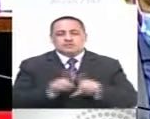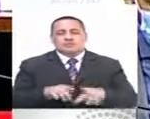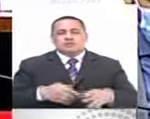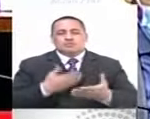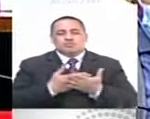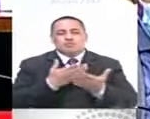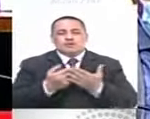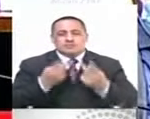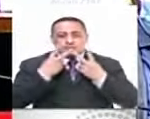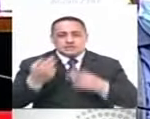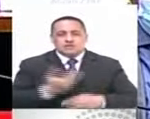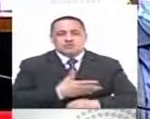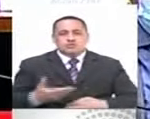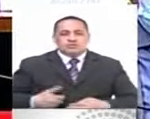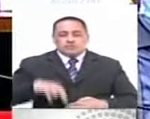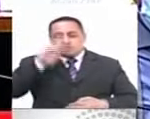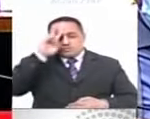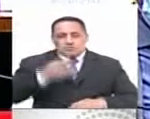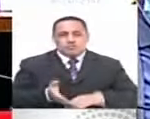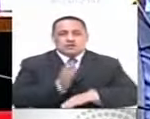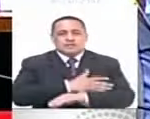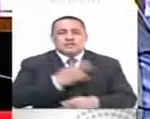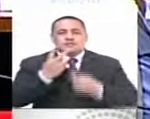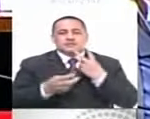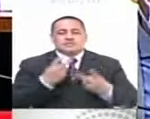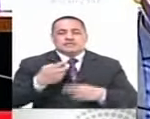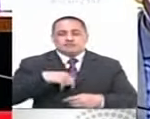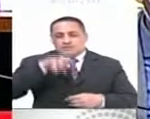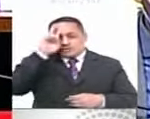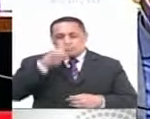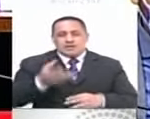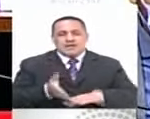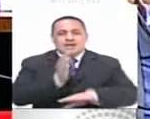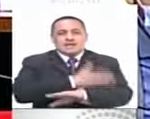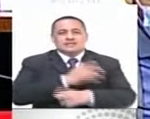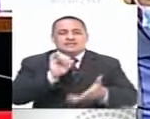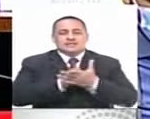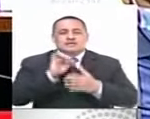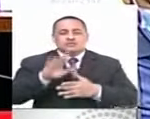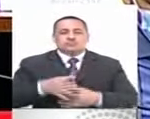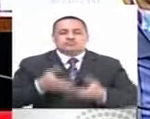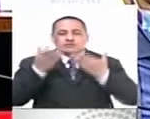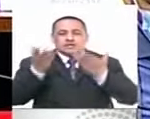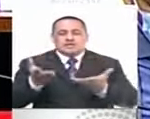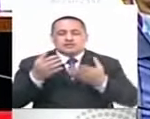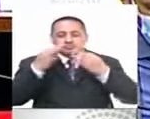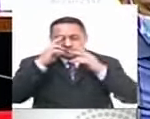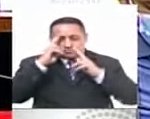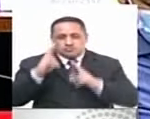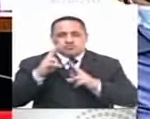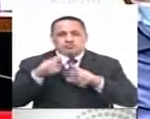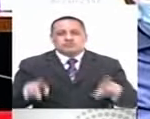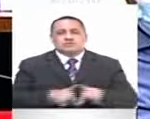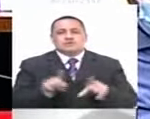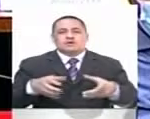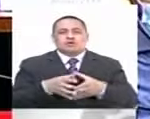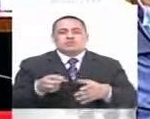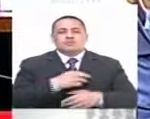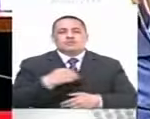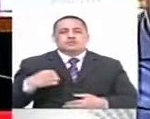a la política del Estado con ocasión de la visita del presidente de la República antes de su designación como